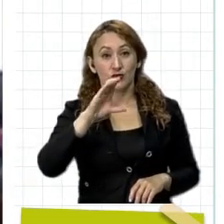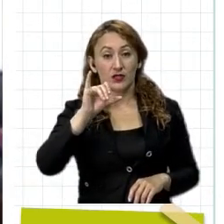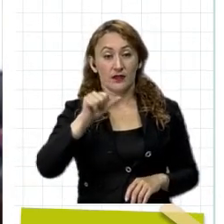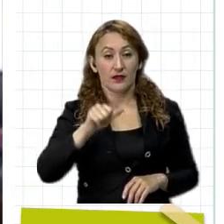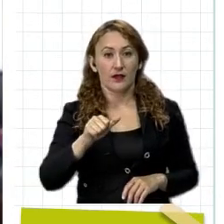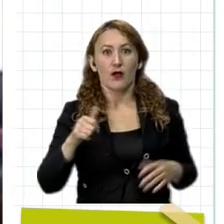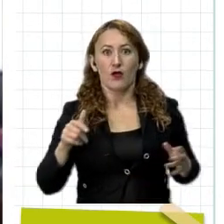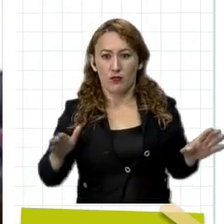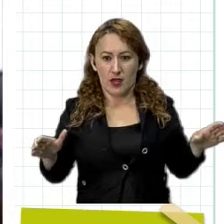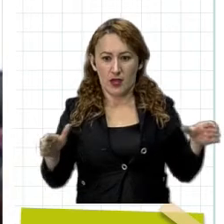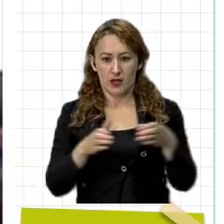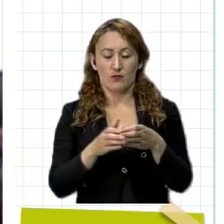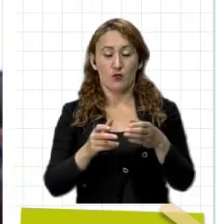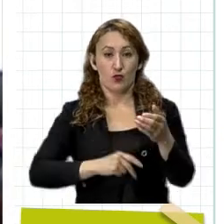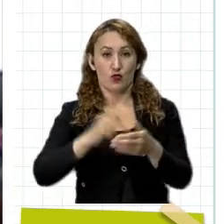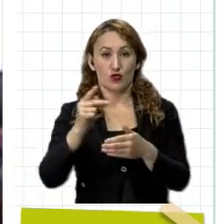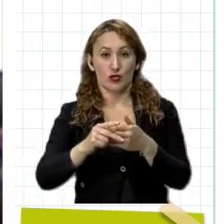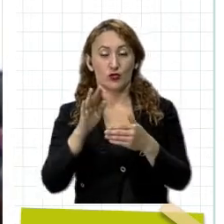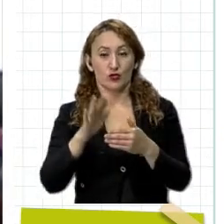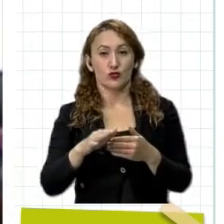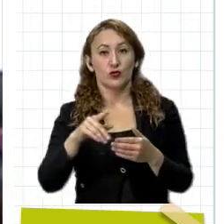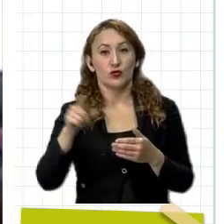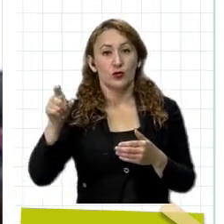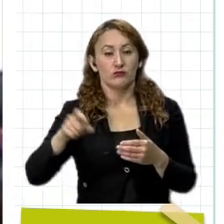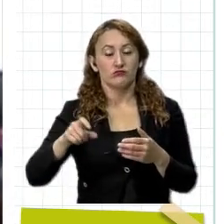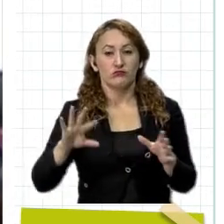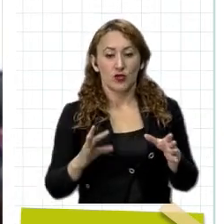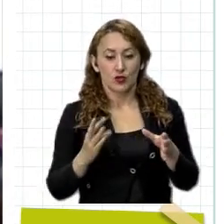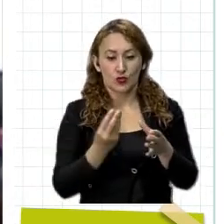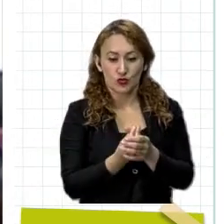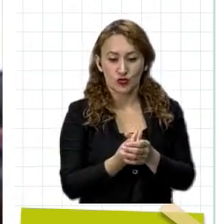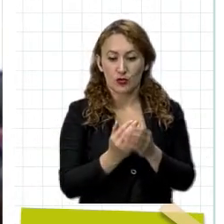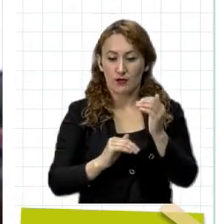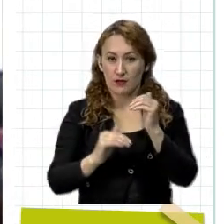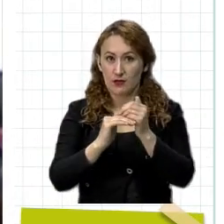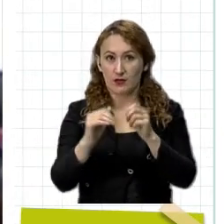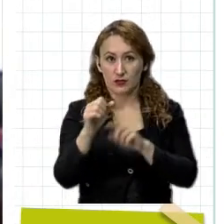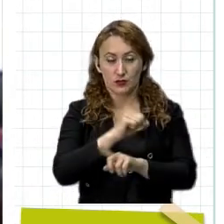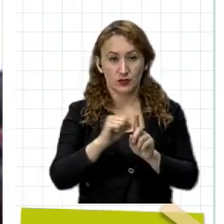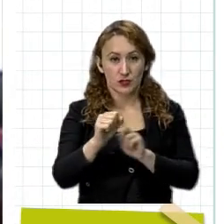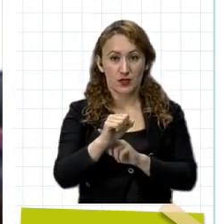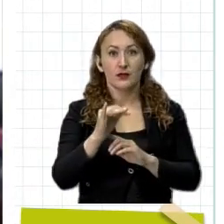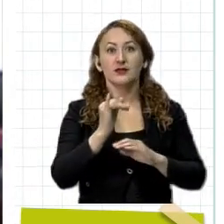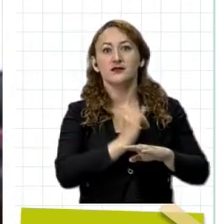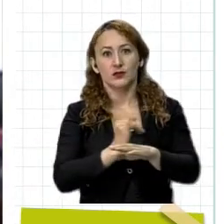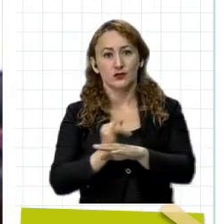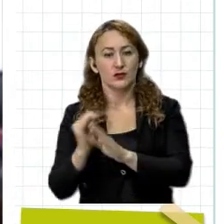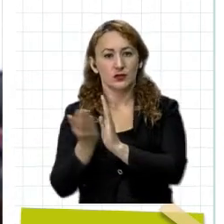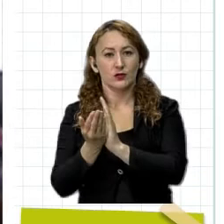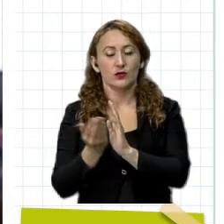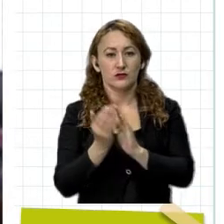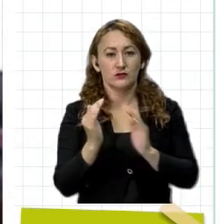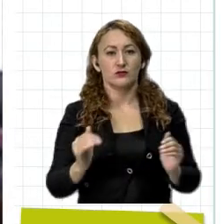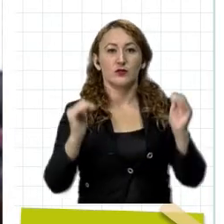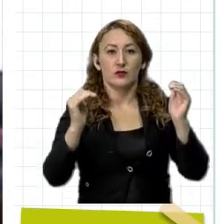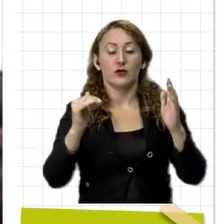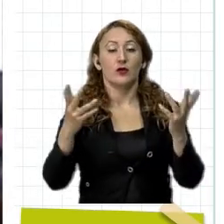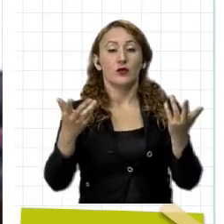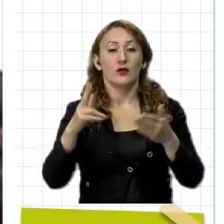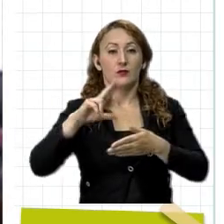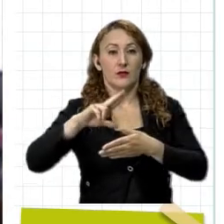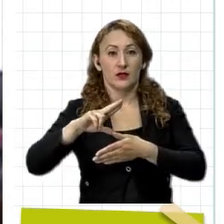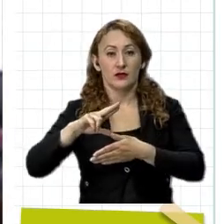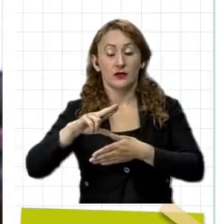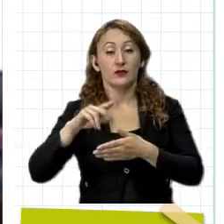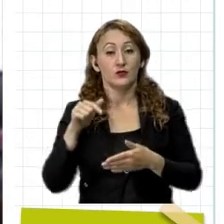del equipo del proyecto para la medición de la inclusión y la equidad social en instituciones de educación superior en América Latina, MICEAL,